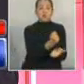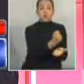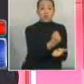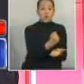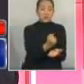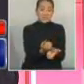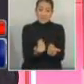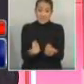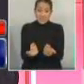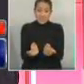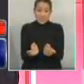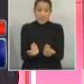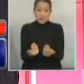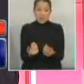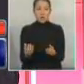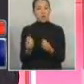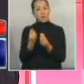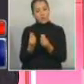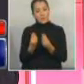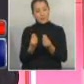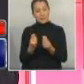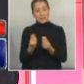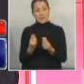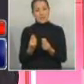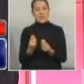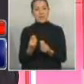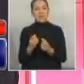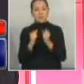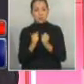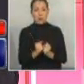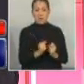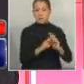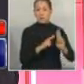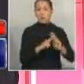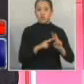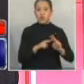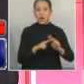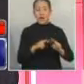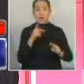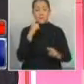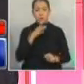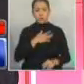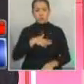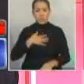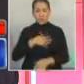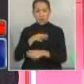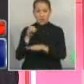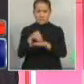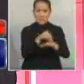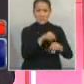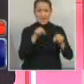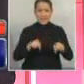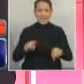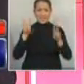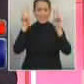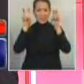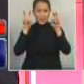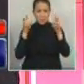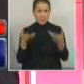se requieren, uh-huh, por supuesto son atendibles. ¿Ah? Pero yo quiero llamar la atención sobre este